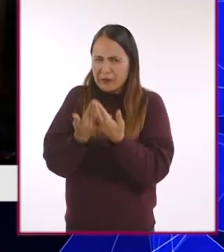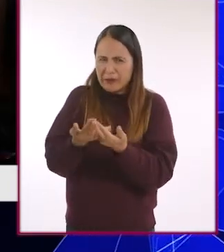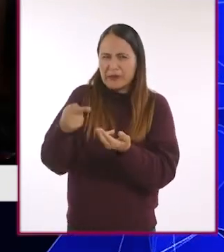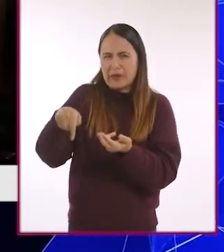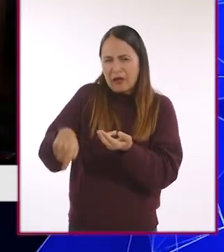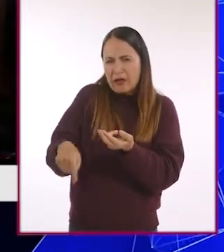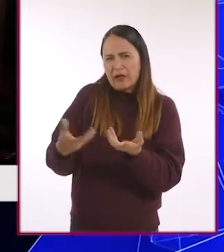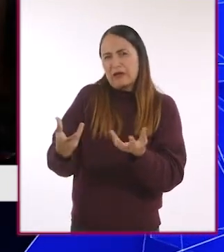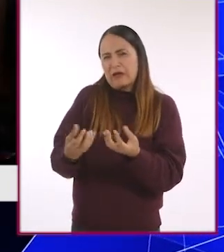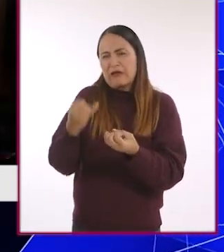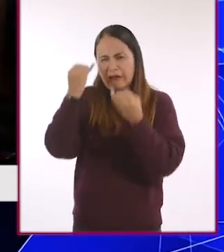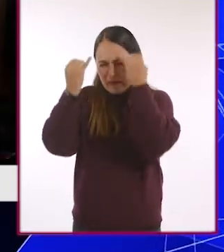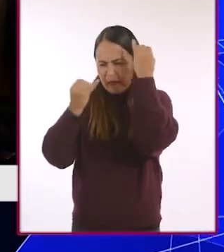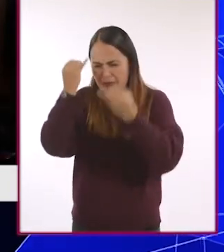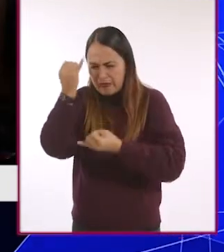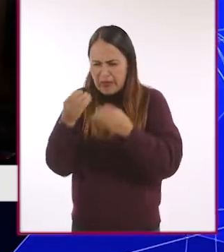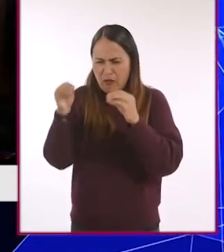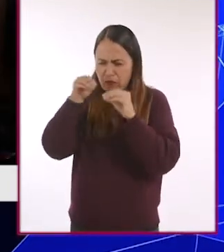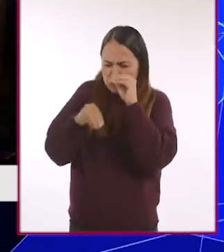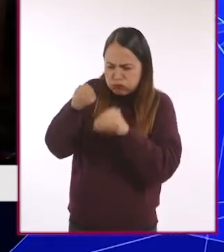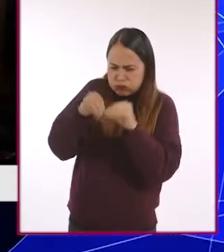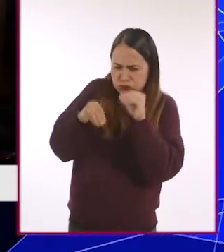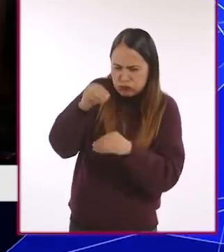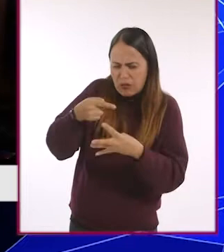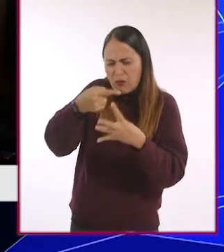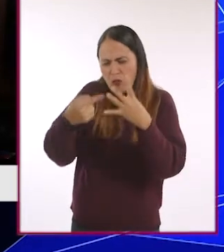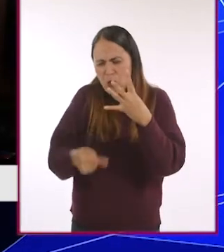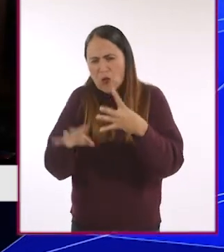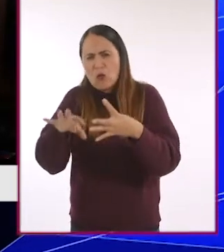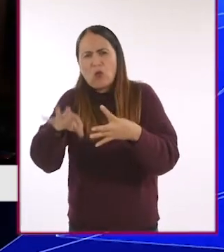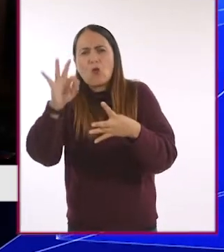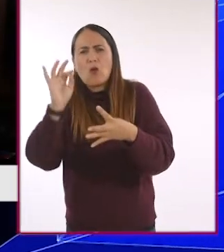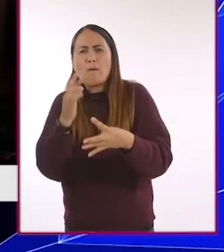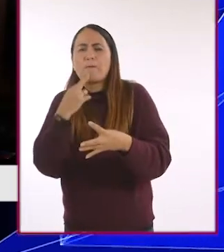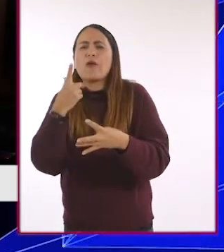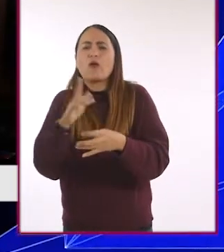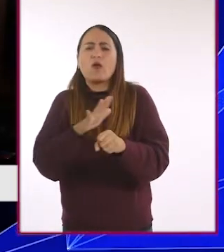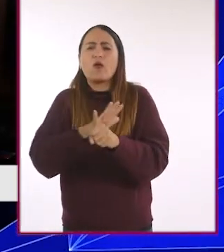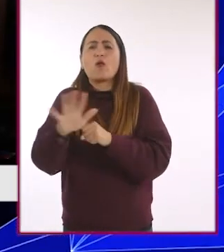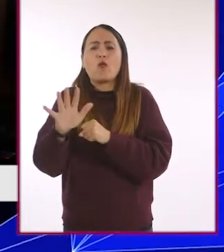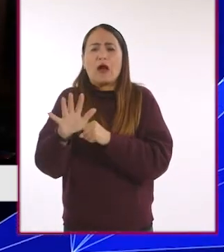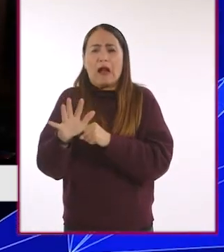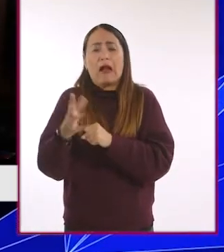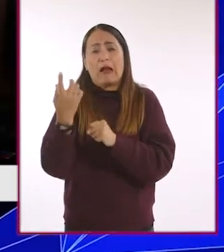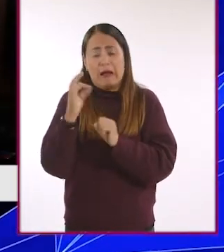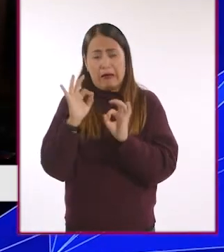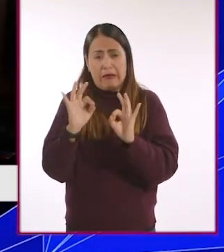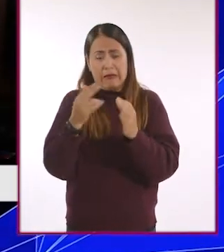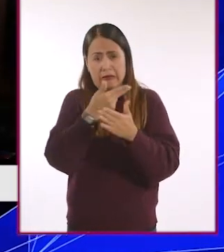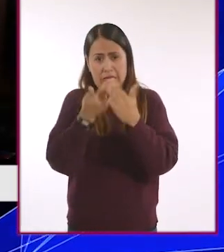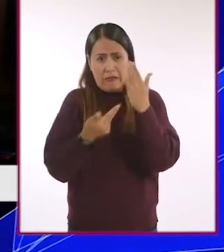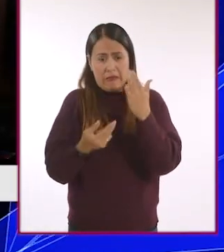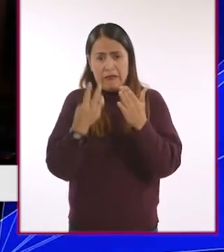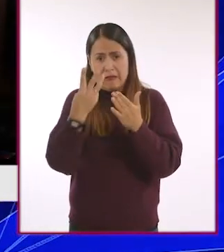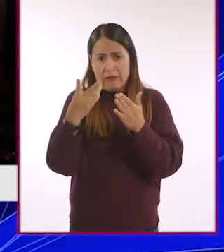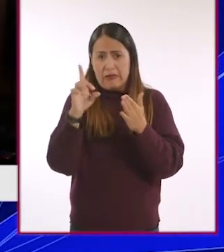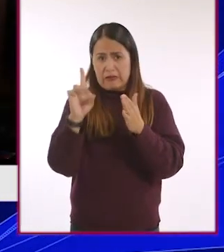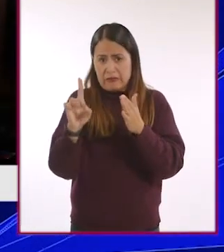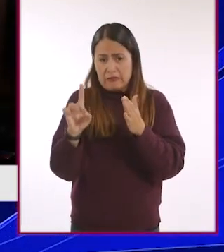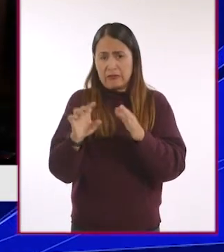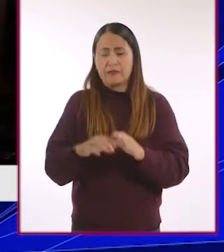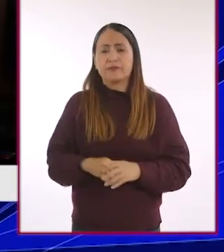internas en donde hacemos lluvia de ideas y vemos cuál sería el mejor camino para tener un efecto visual resuelto,